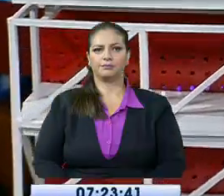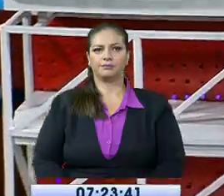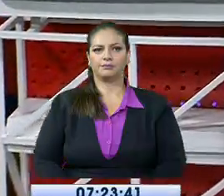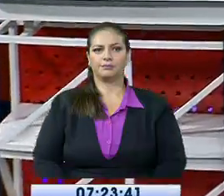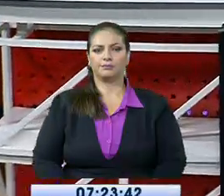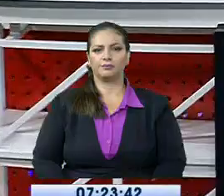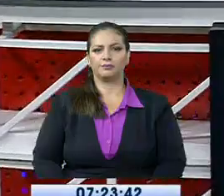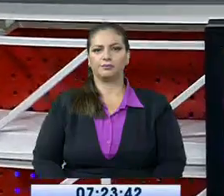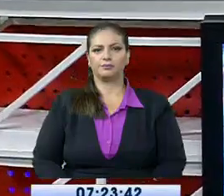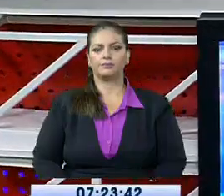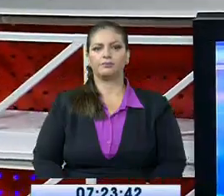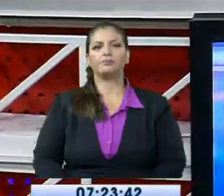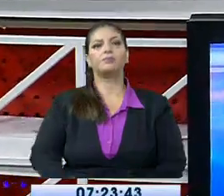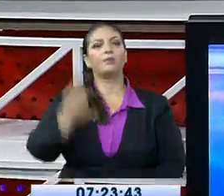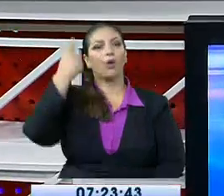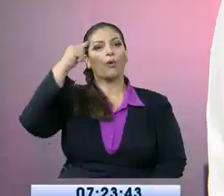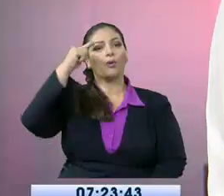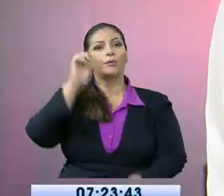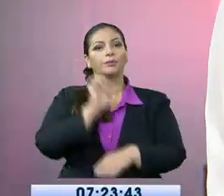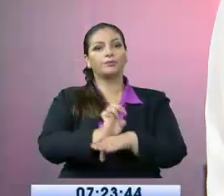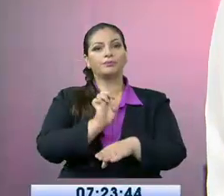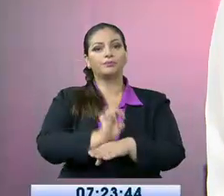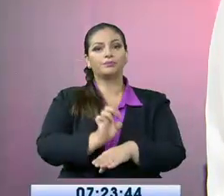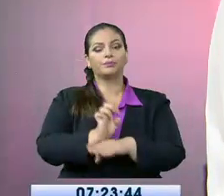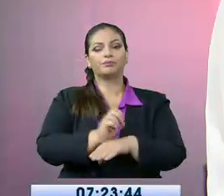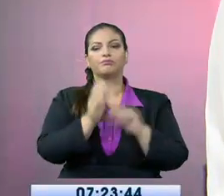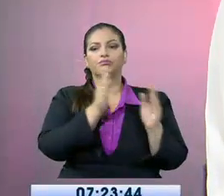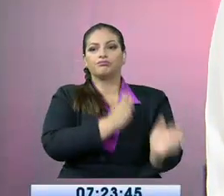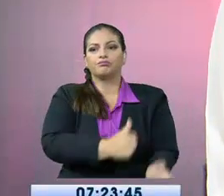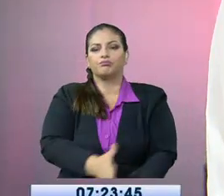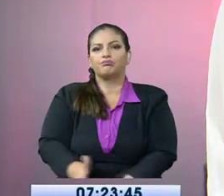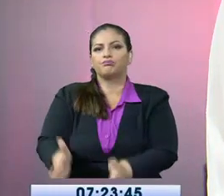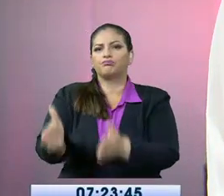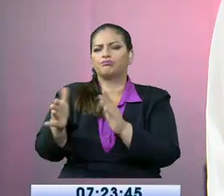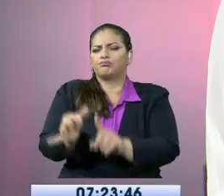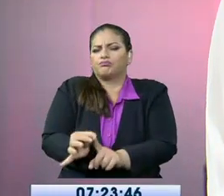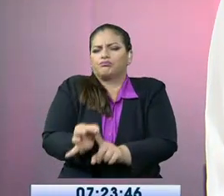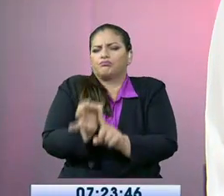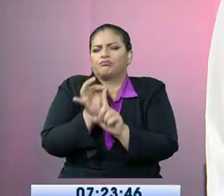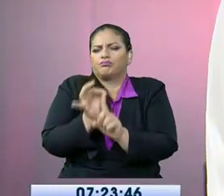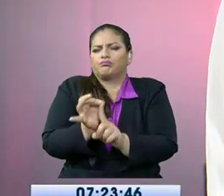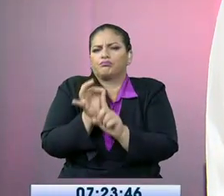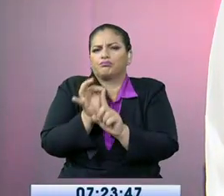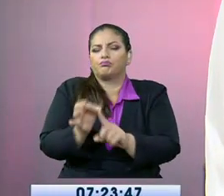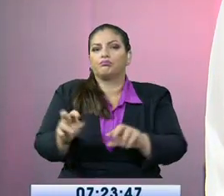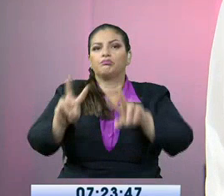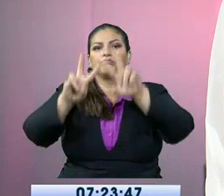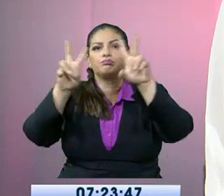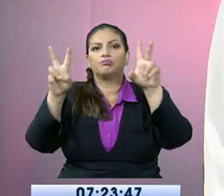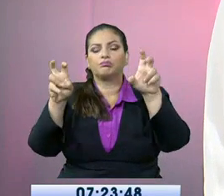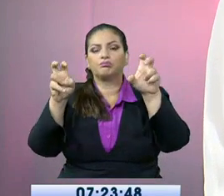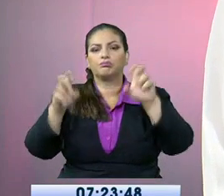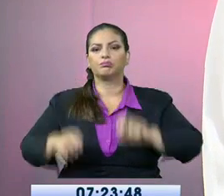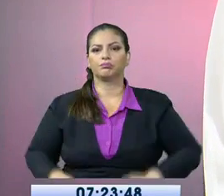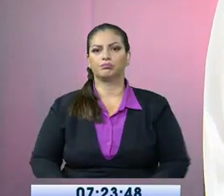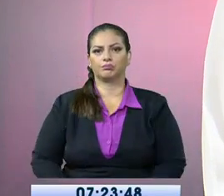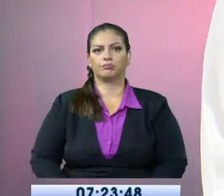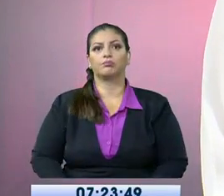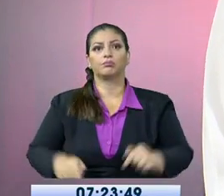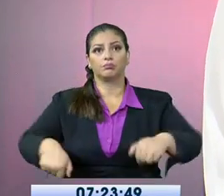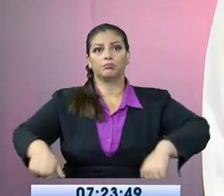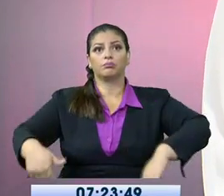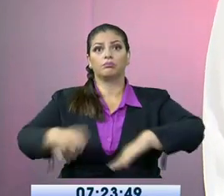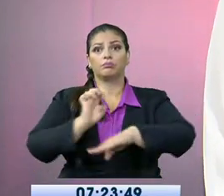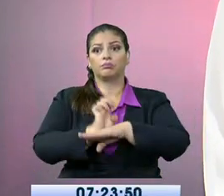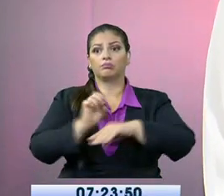El gobierno ecuatoriano implementará un operativo especial para evitar las infiltraciones en la zona económica exclusiva del país. La